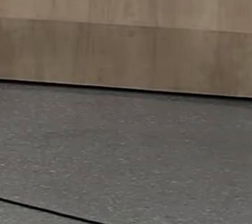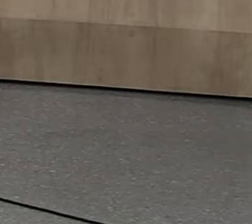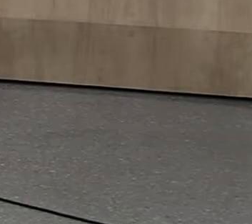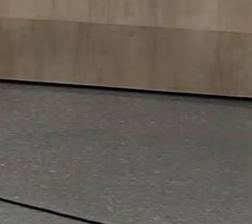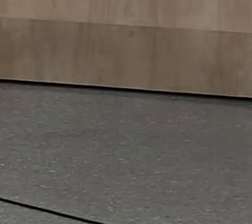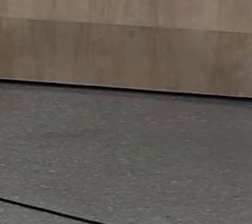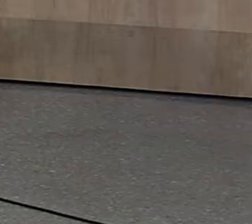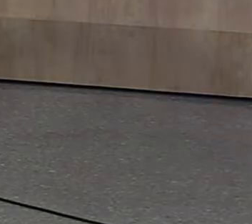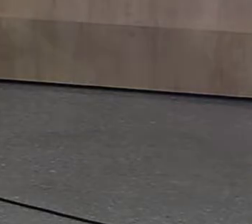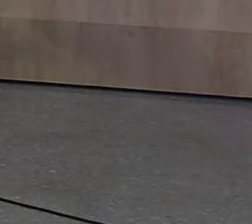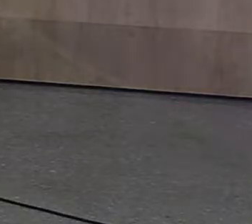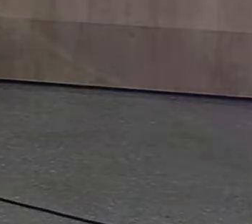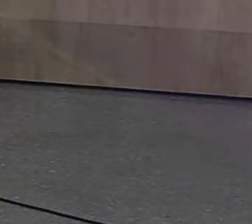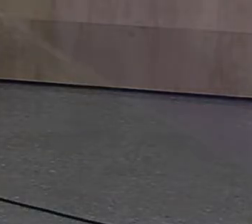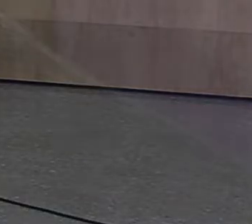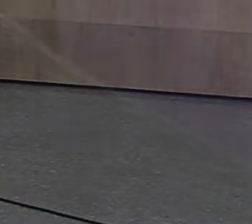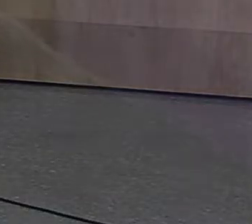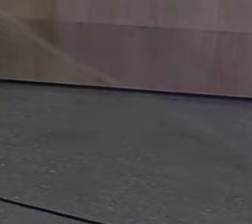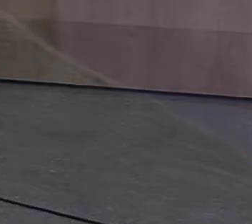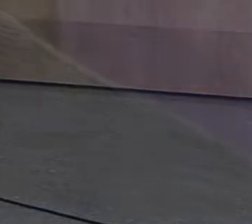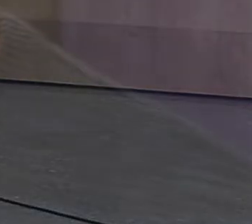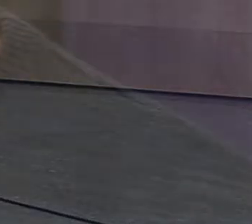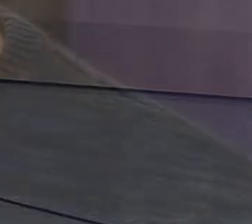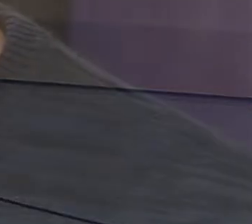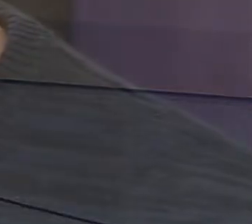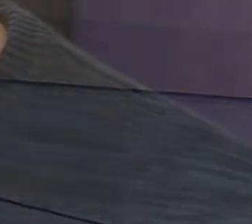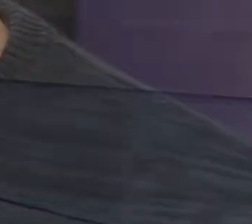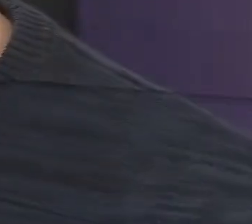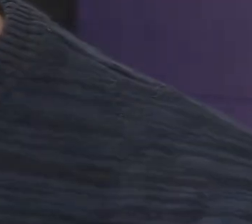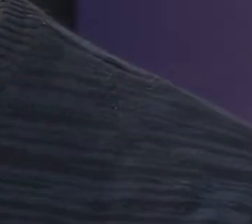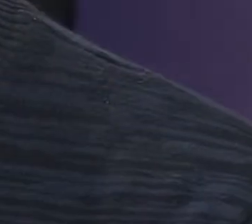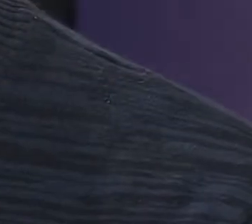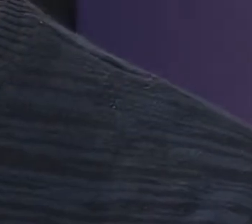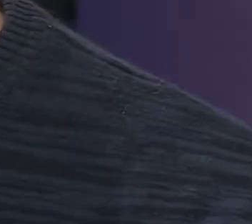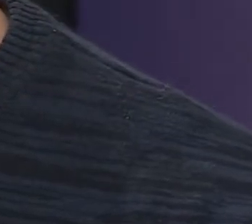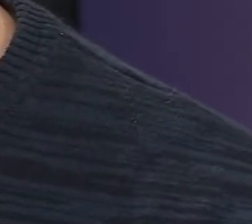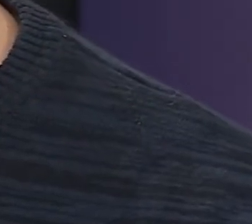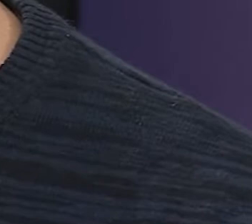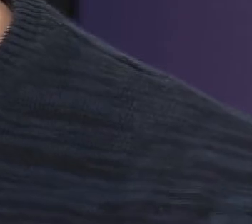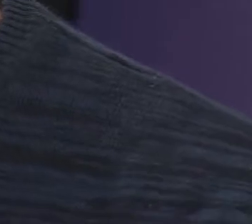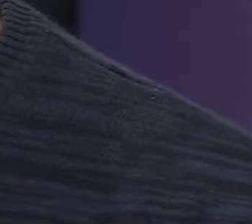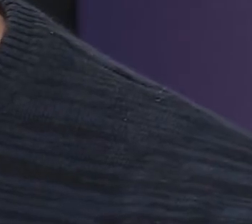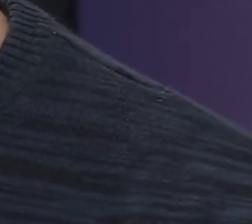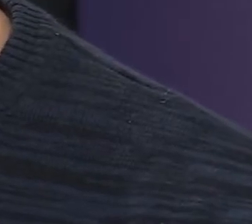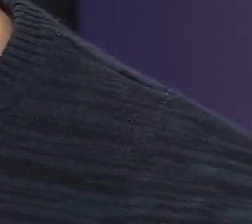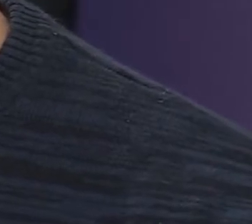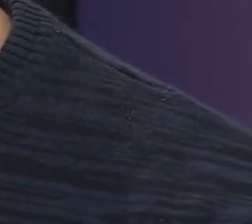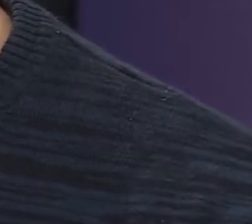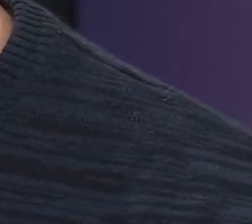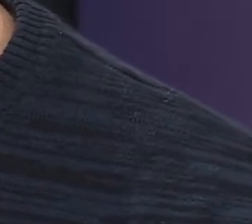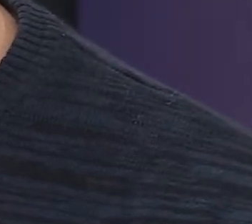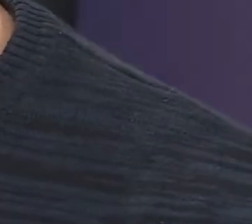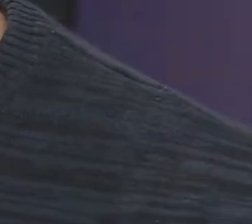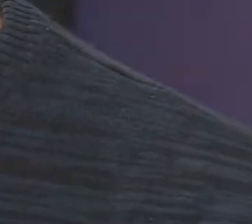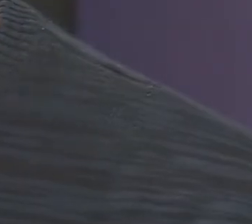todo el encanto ese abrazo que no hicimos de dos almas que